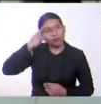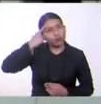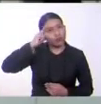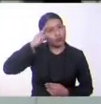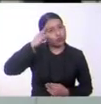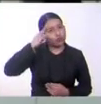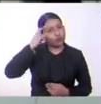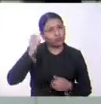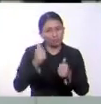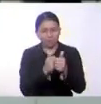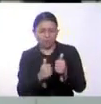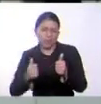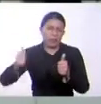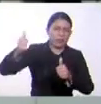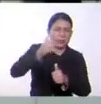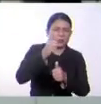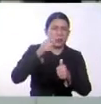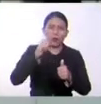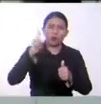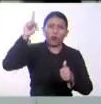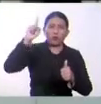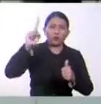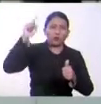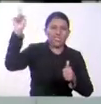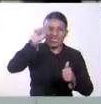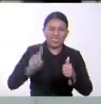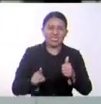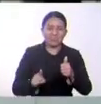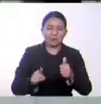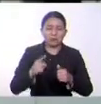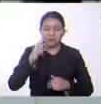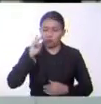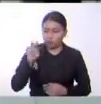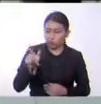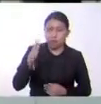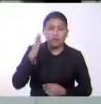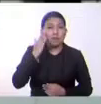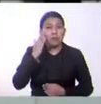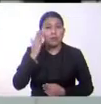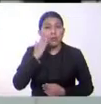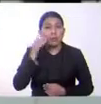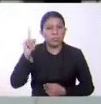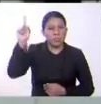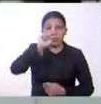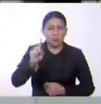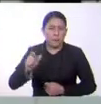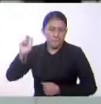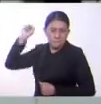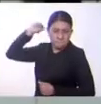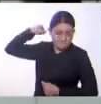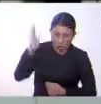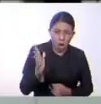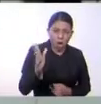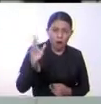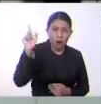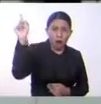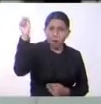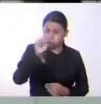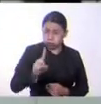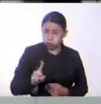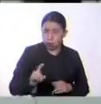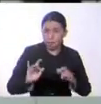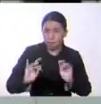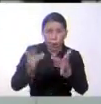soberano Zeus, al ver a la madre de los dioses, un rayo lanzó y los timbales